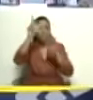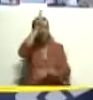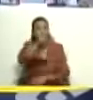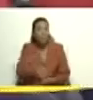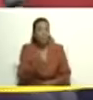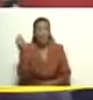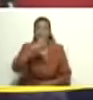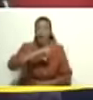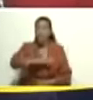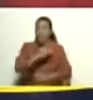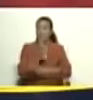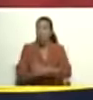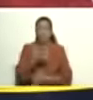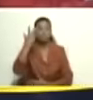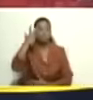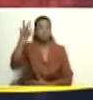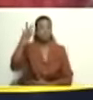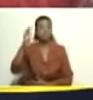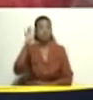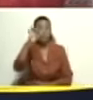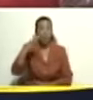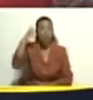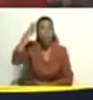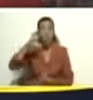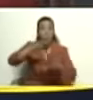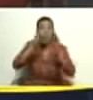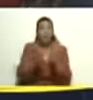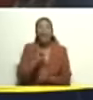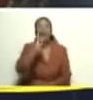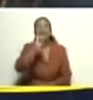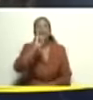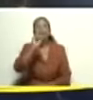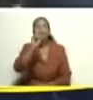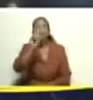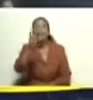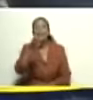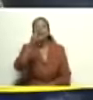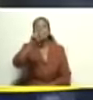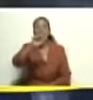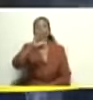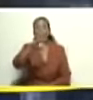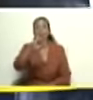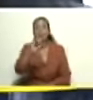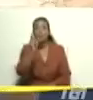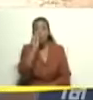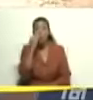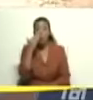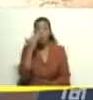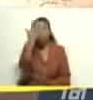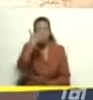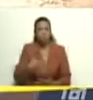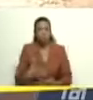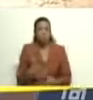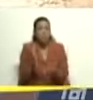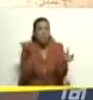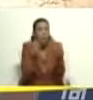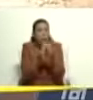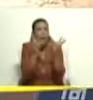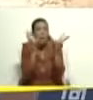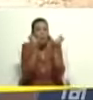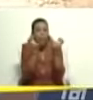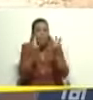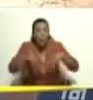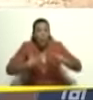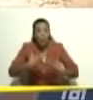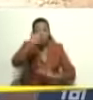más poderosos de Europa y del mundo, Ignacio Ramonet. Desde aquí le envío un saludo a Ignacio Ramonet. Y trabajamos el tema de la